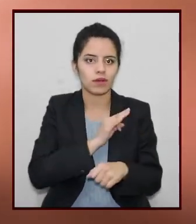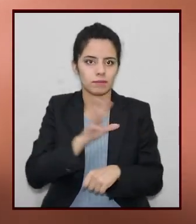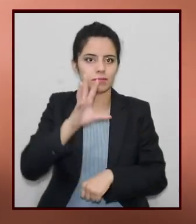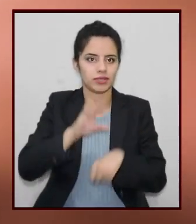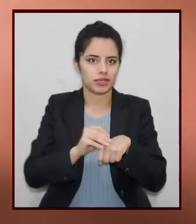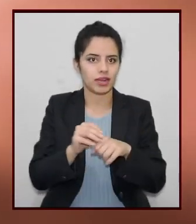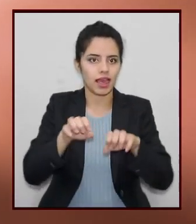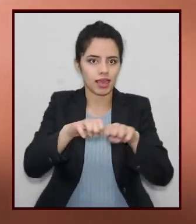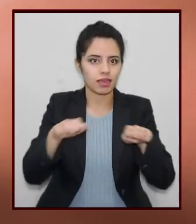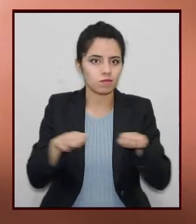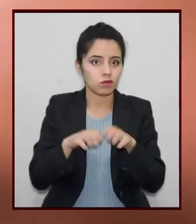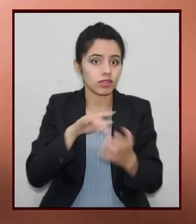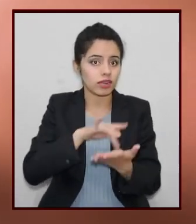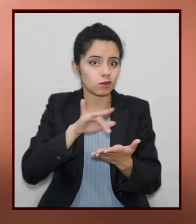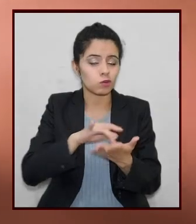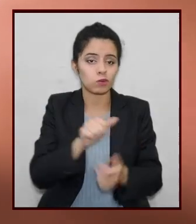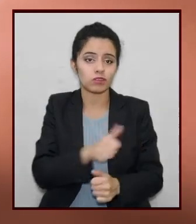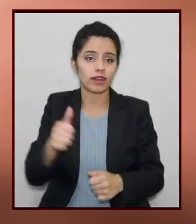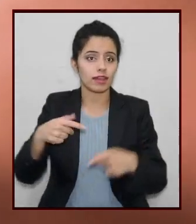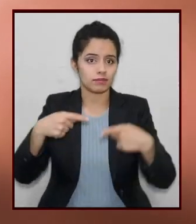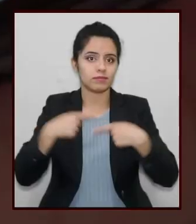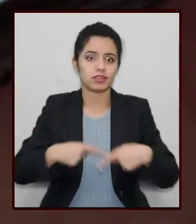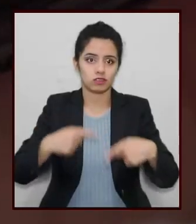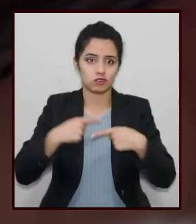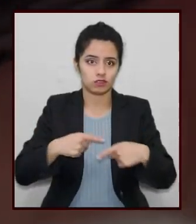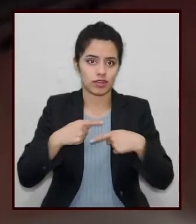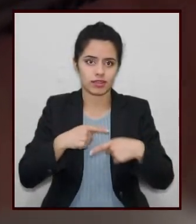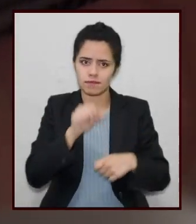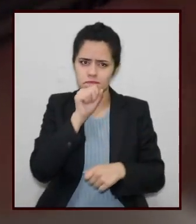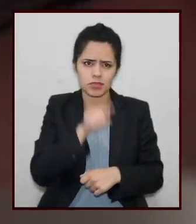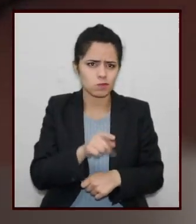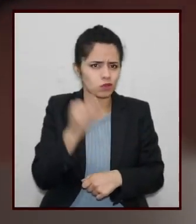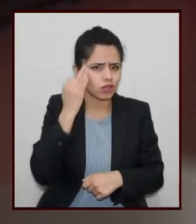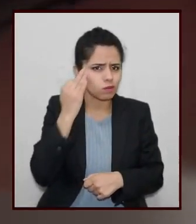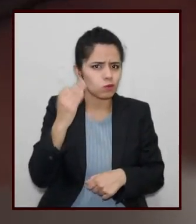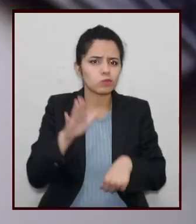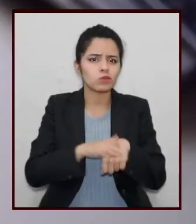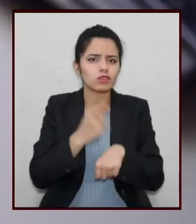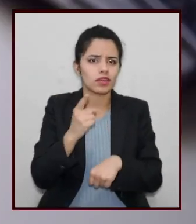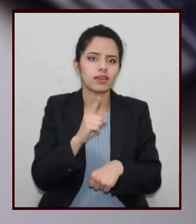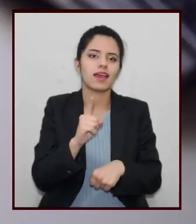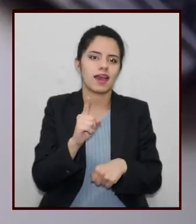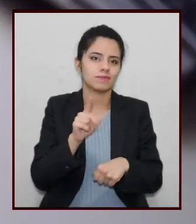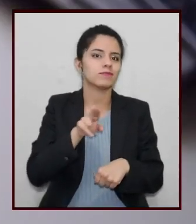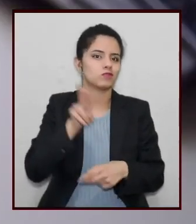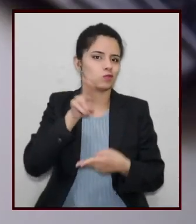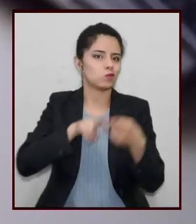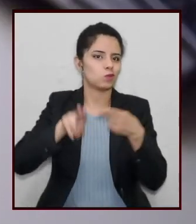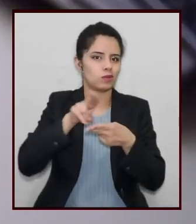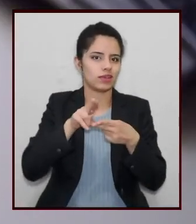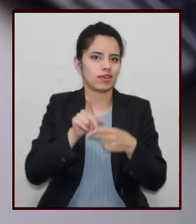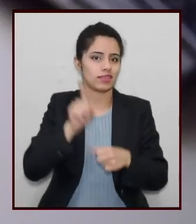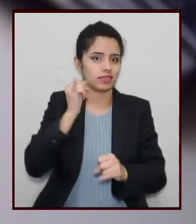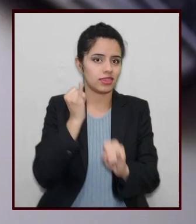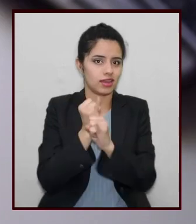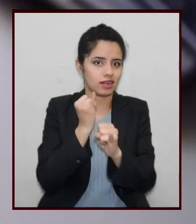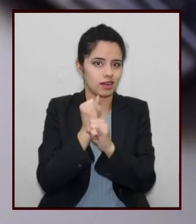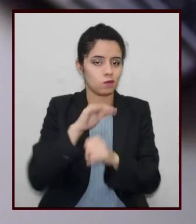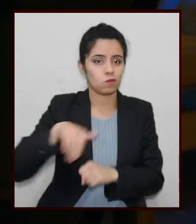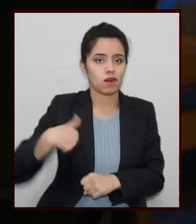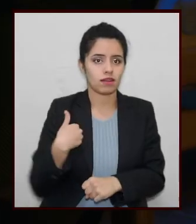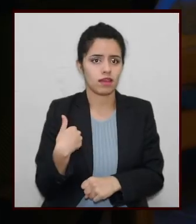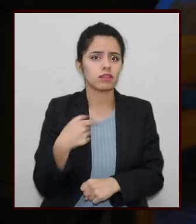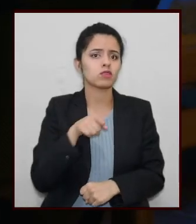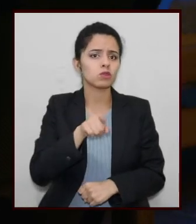trabajar colaborativamente con otras personas y en tiempo real porque se guarda en la nube, por lo que también puedes alterar un documento desde